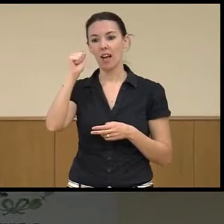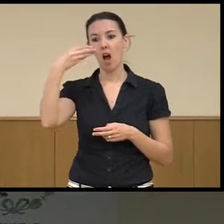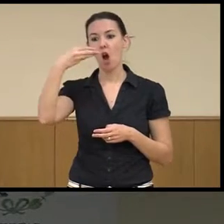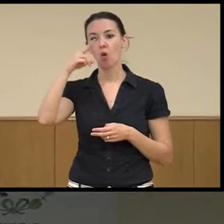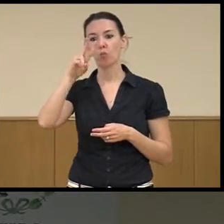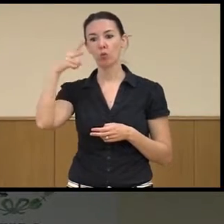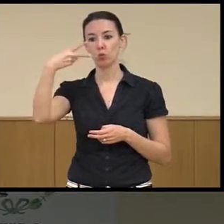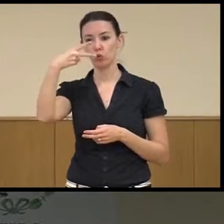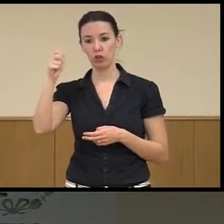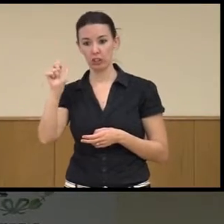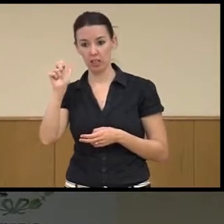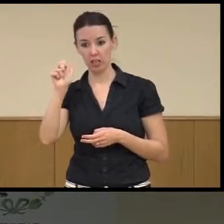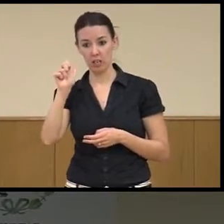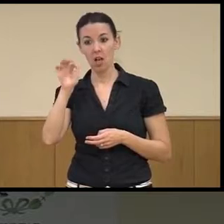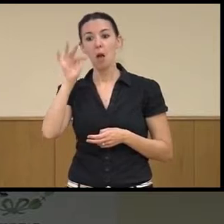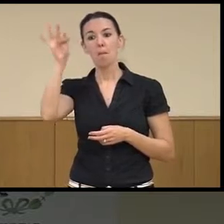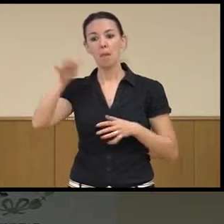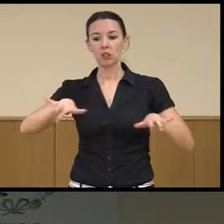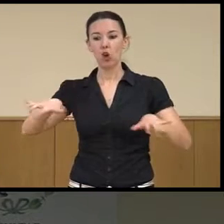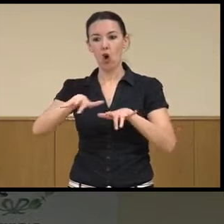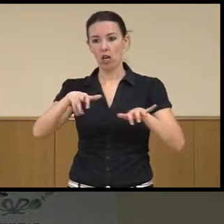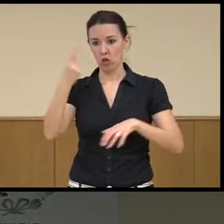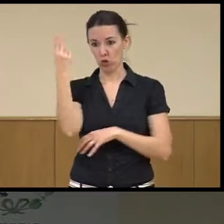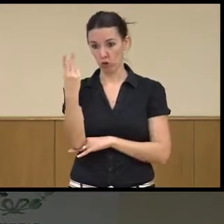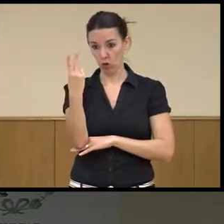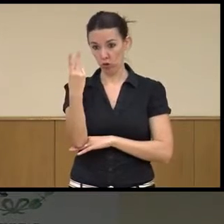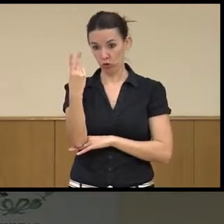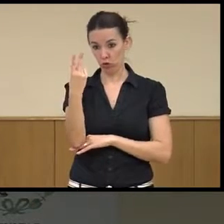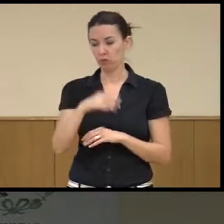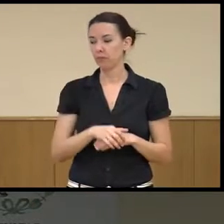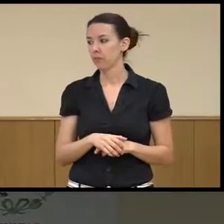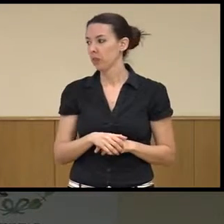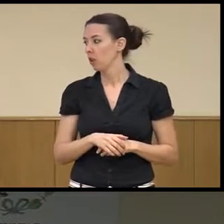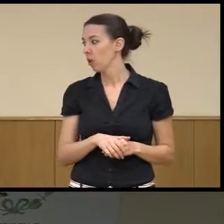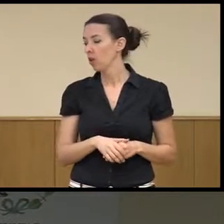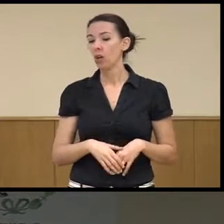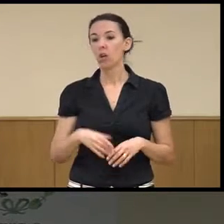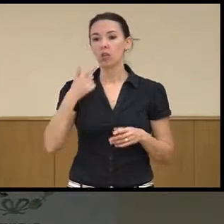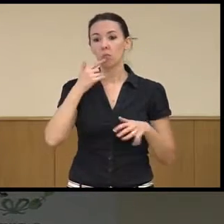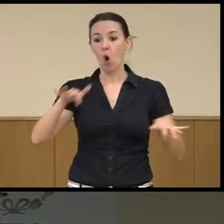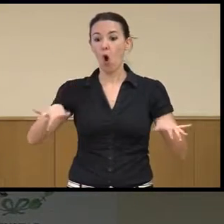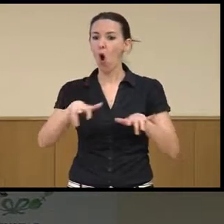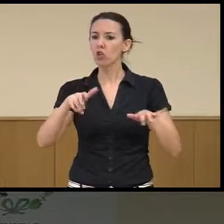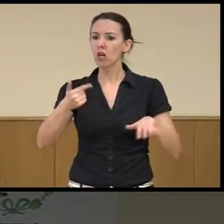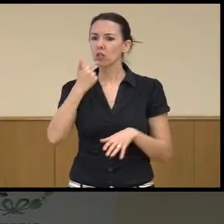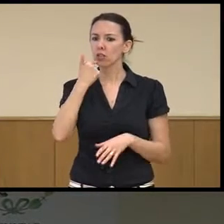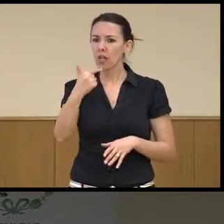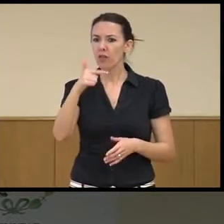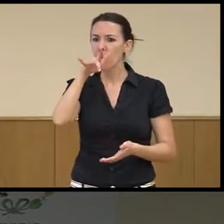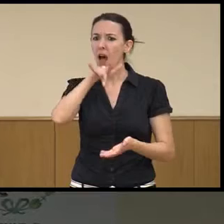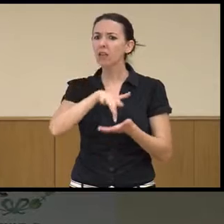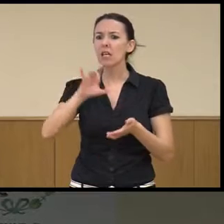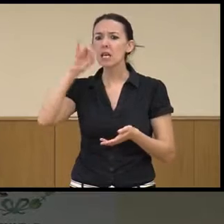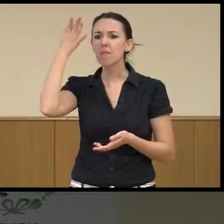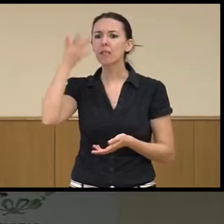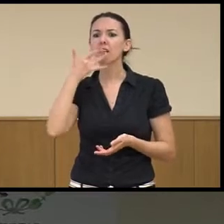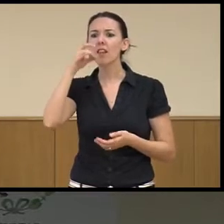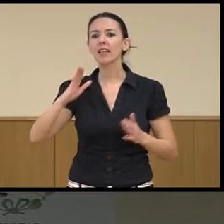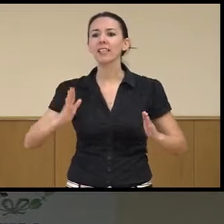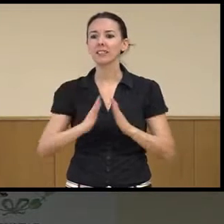Un sacabuche y dos órganos de realejo. El noble y majestuoso órgano del que se decía haber sido inventado por